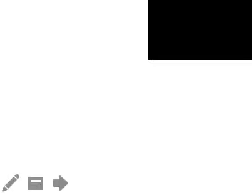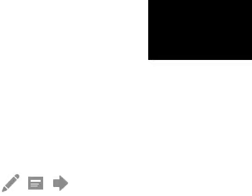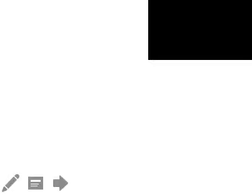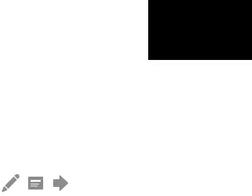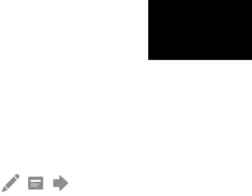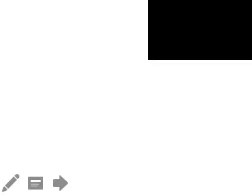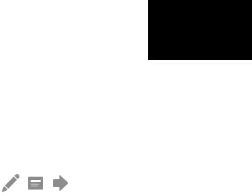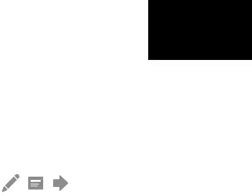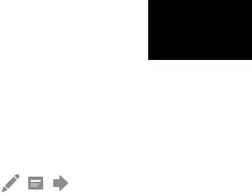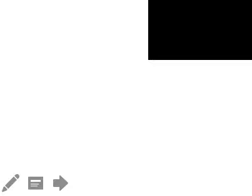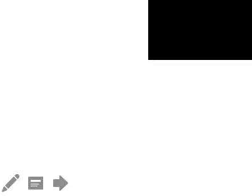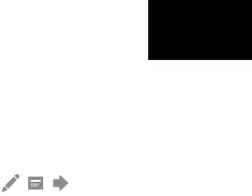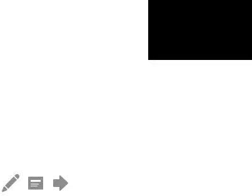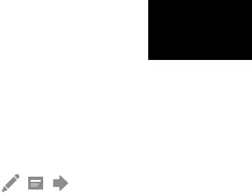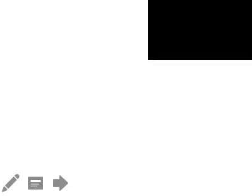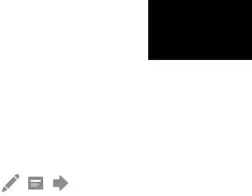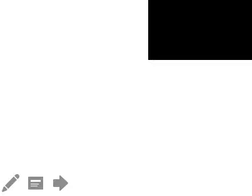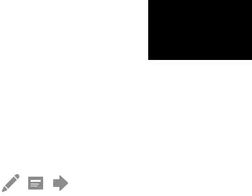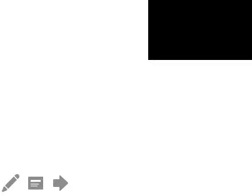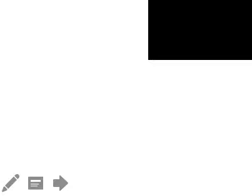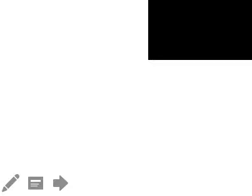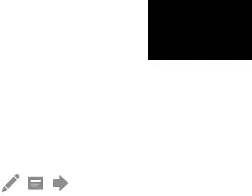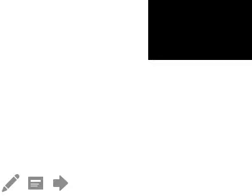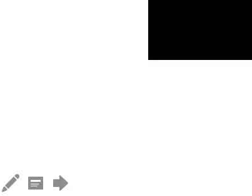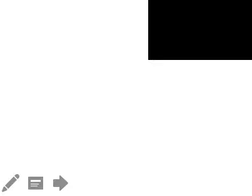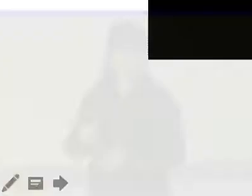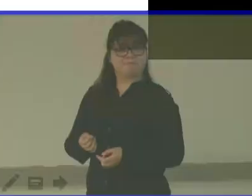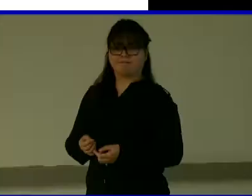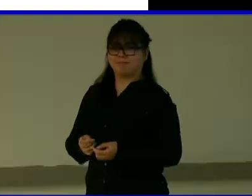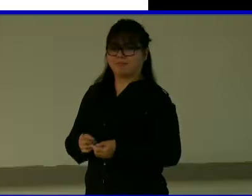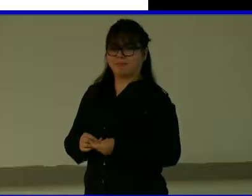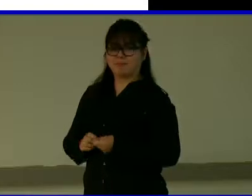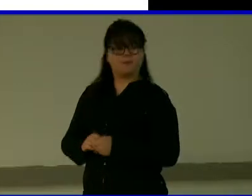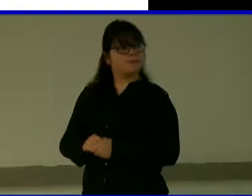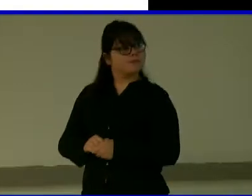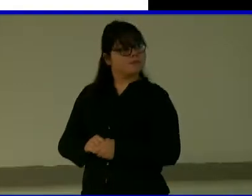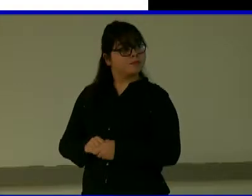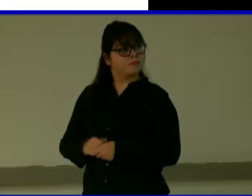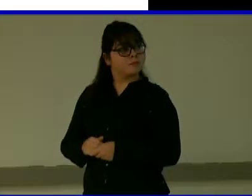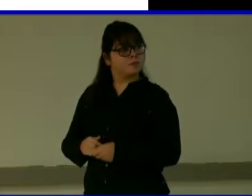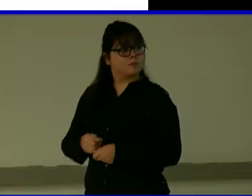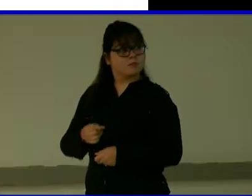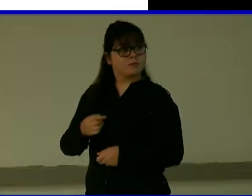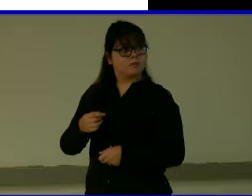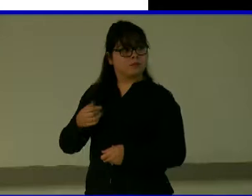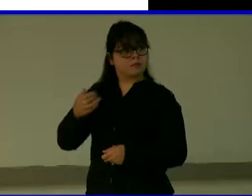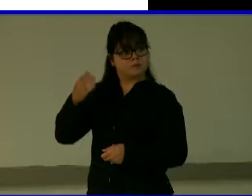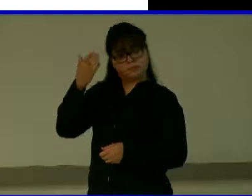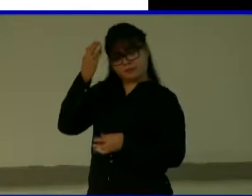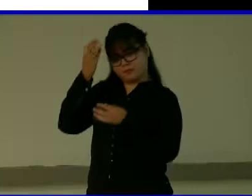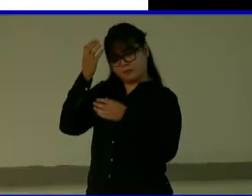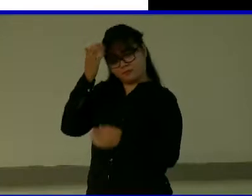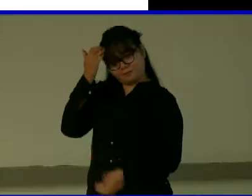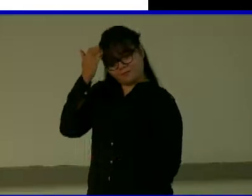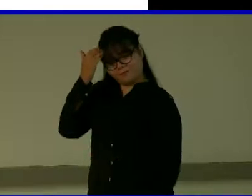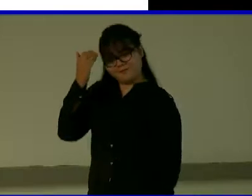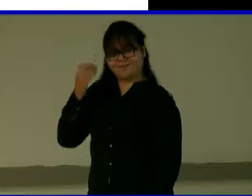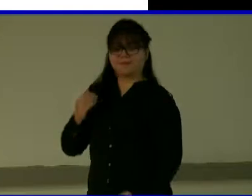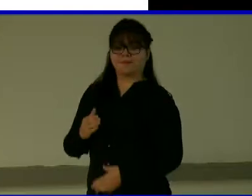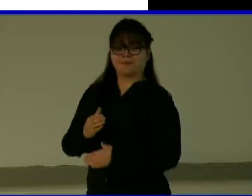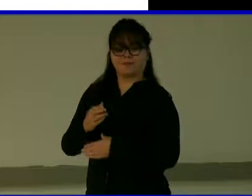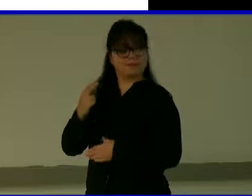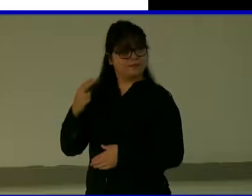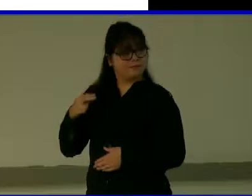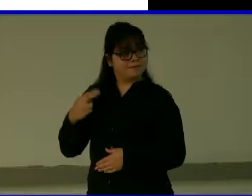impulsos visuales y se le da un nombre. Por lo cual yo sé que aquí tengo una botella de agua, que aquí está el micrófono,